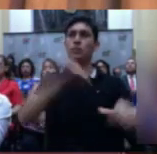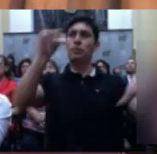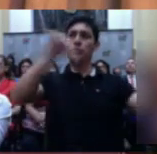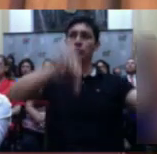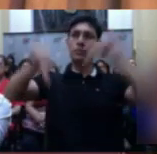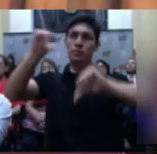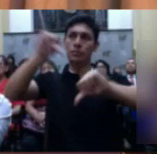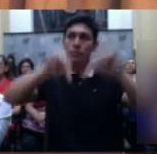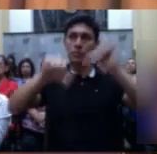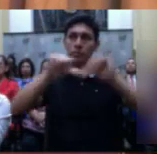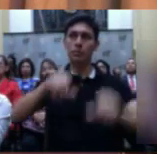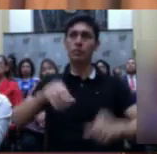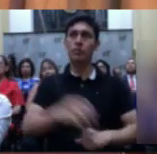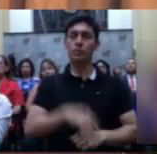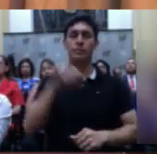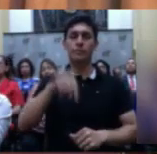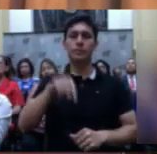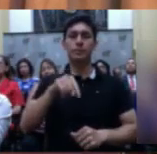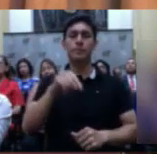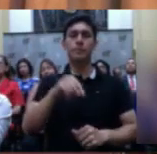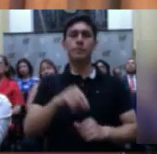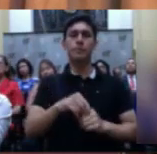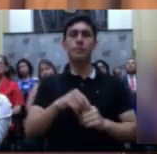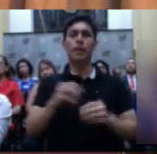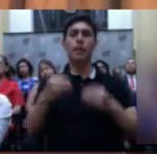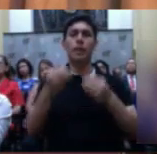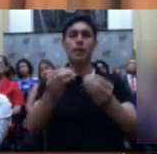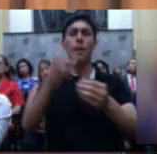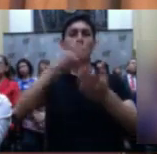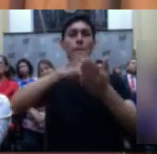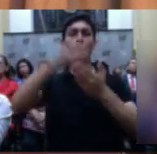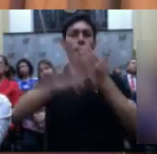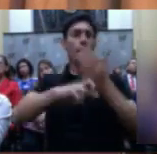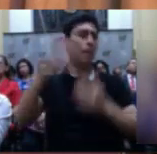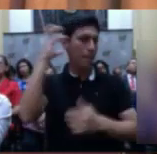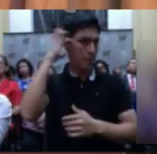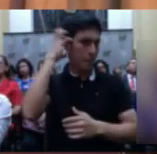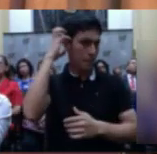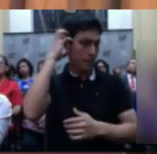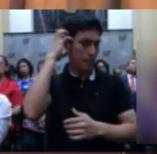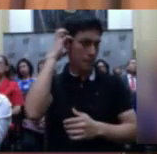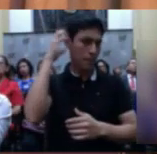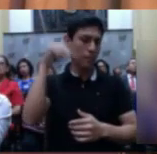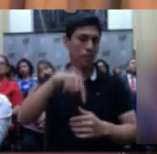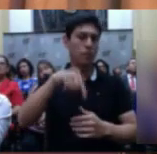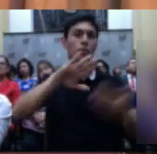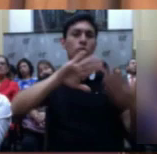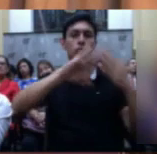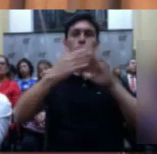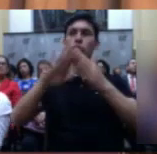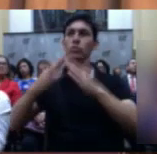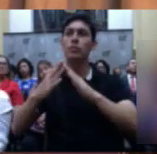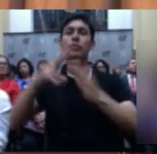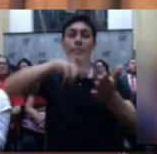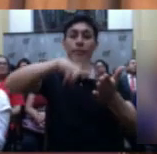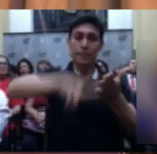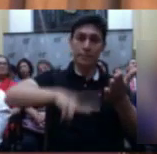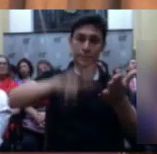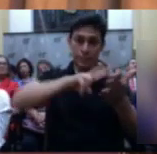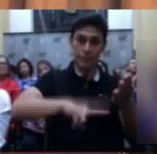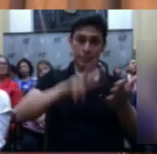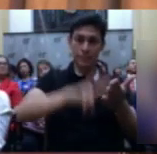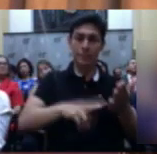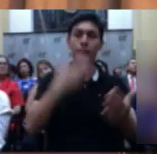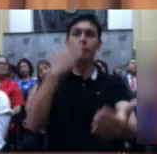y ha sido otorgado por nuestro programa Miraflores, Ciudad que Lee. Esto gracias al